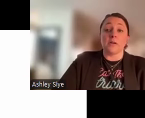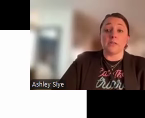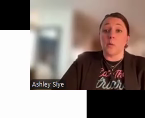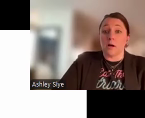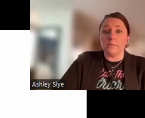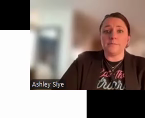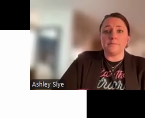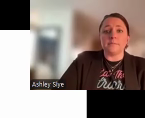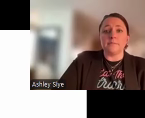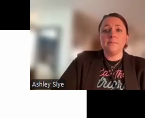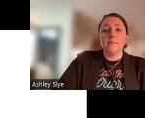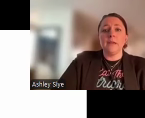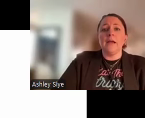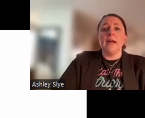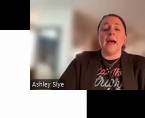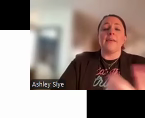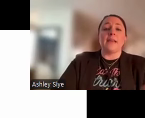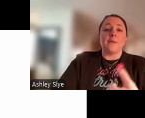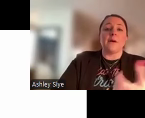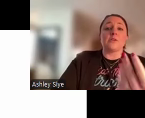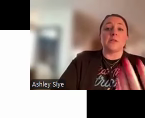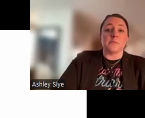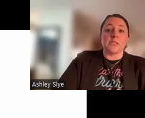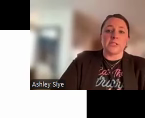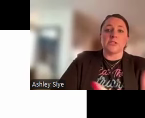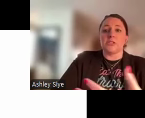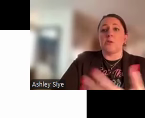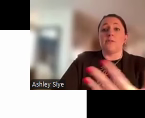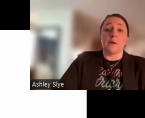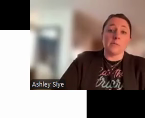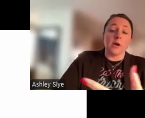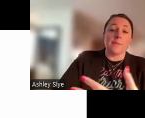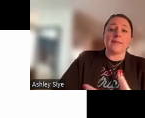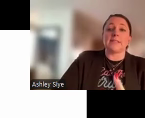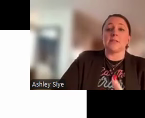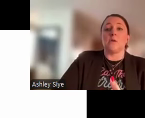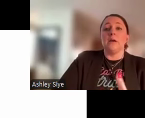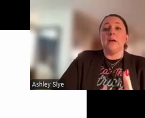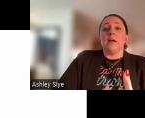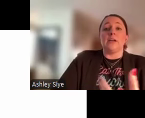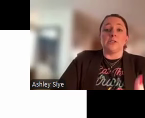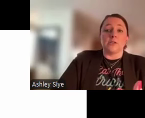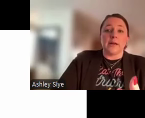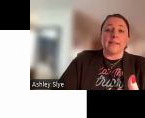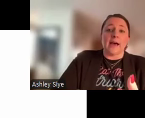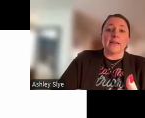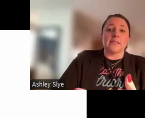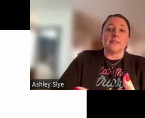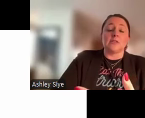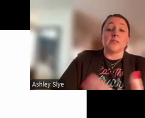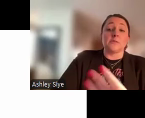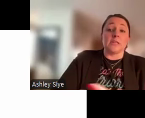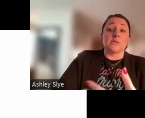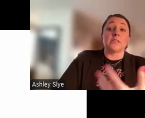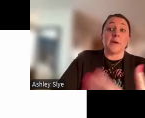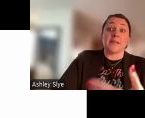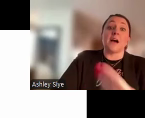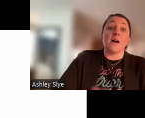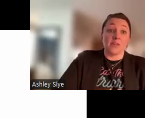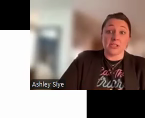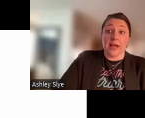nota en donde se agrega al expediente del sobreviviente y también